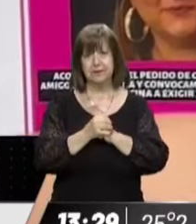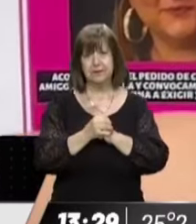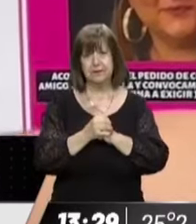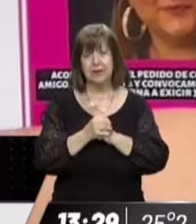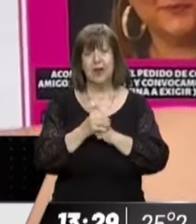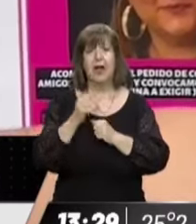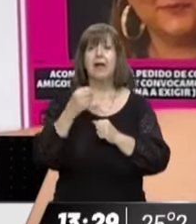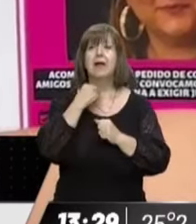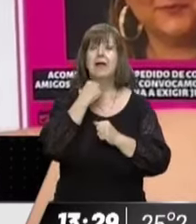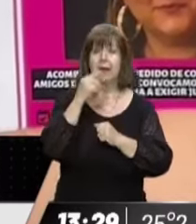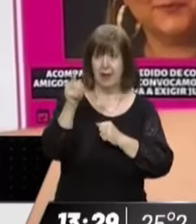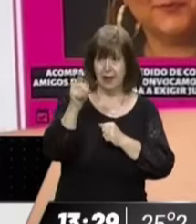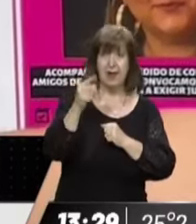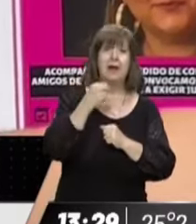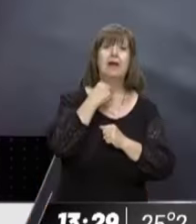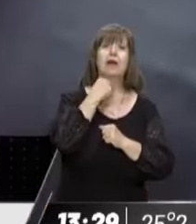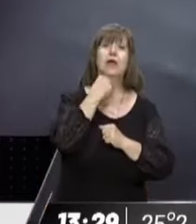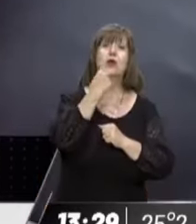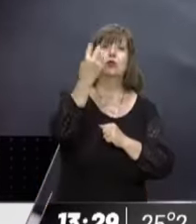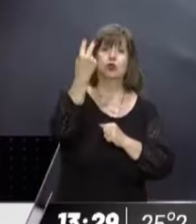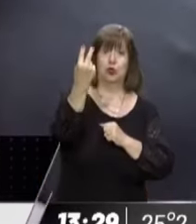Sí, tiene dos hijos